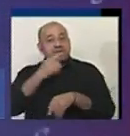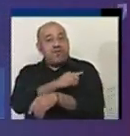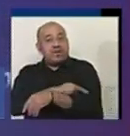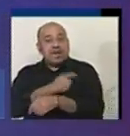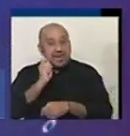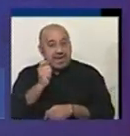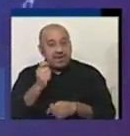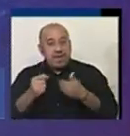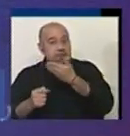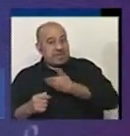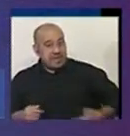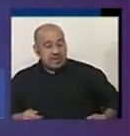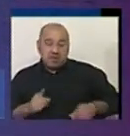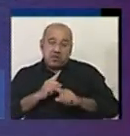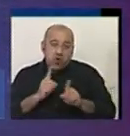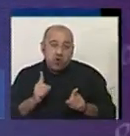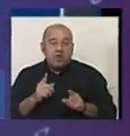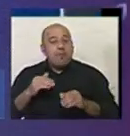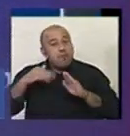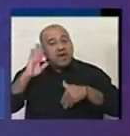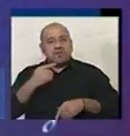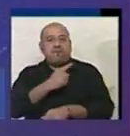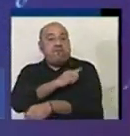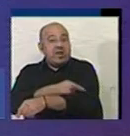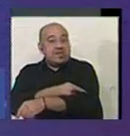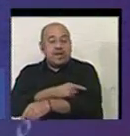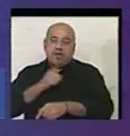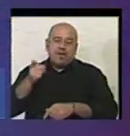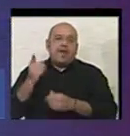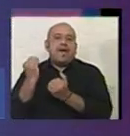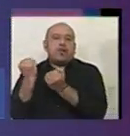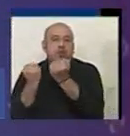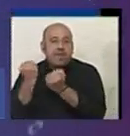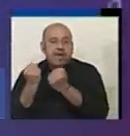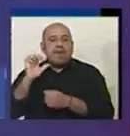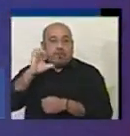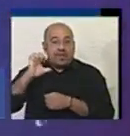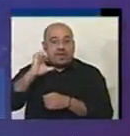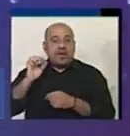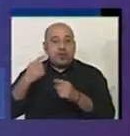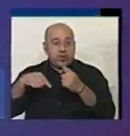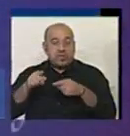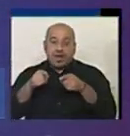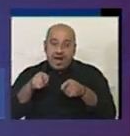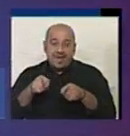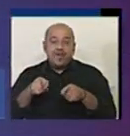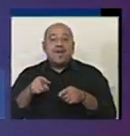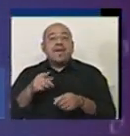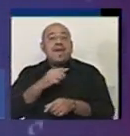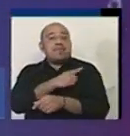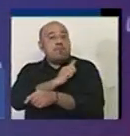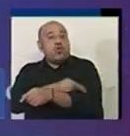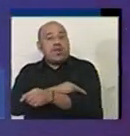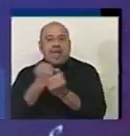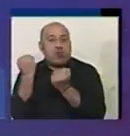Probablemente a ese poder lo vemos en Davos, claro, en donde ya no tienen problema en presentarse como eso, ¿no? El poder económico